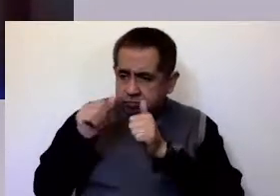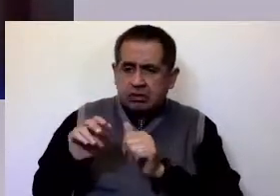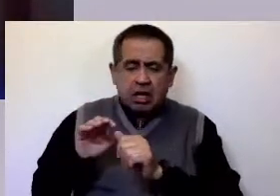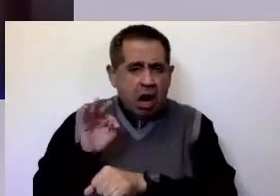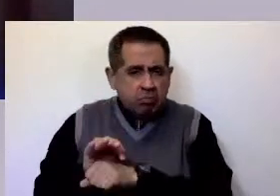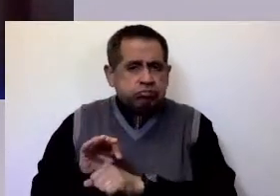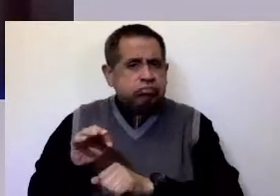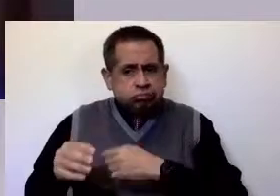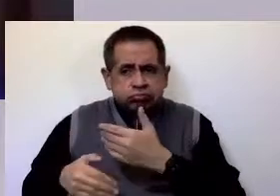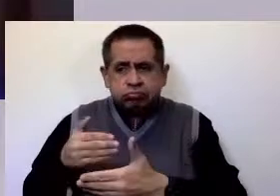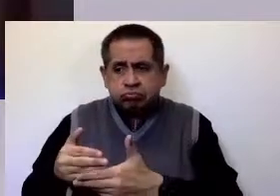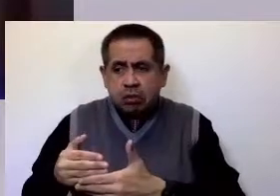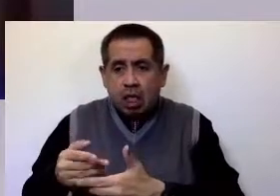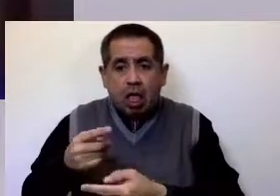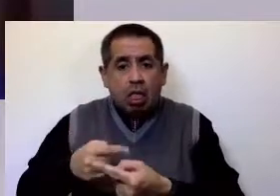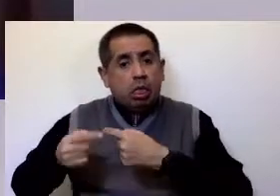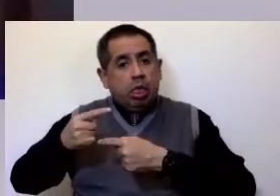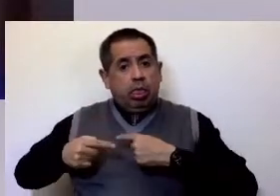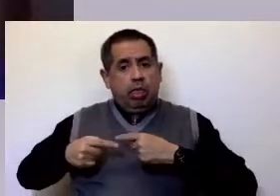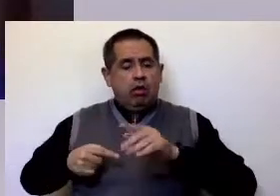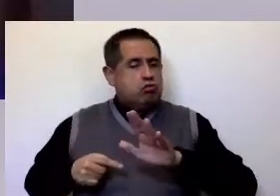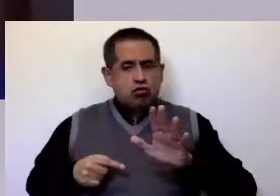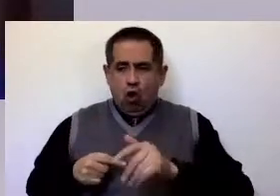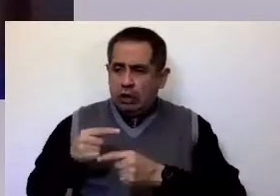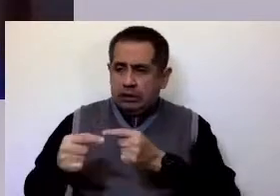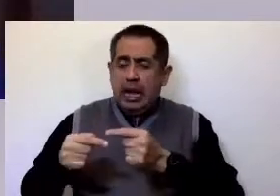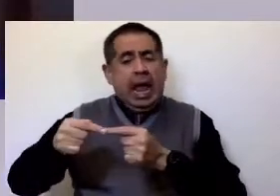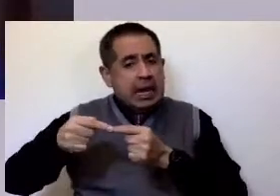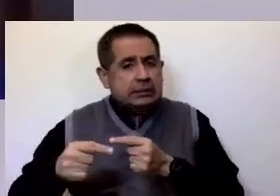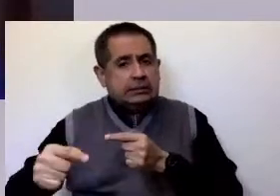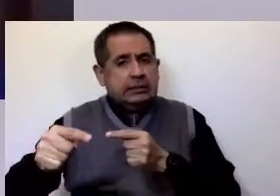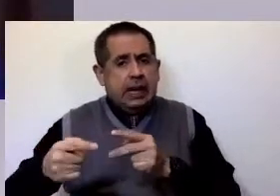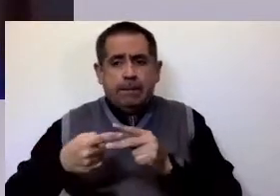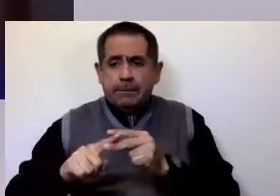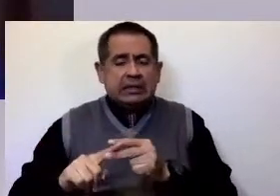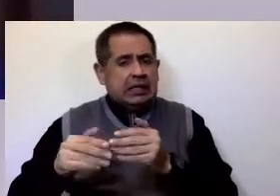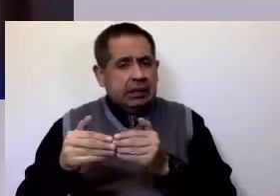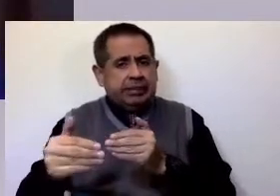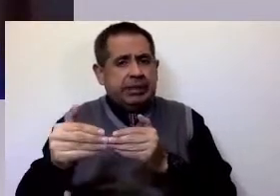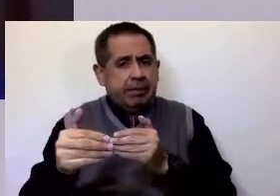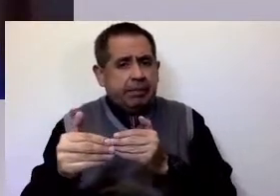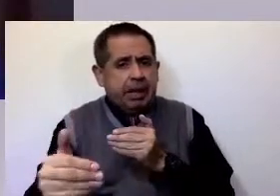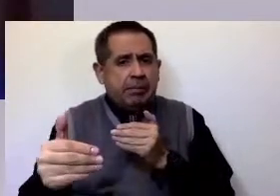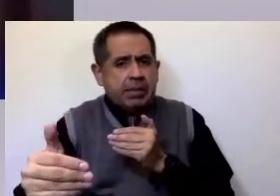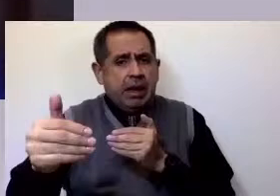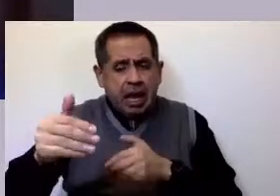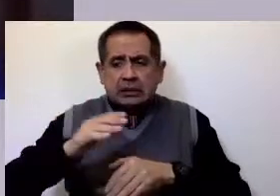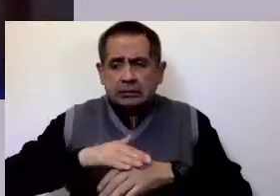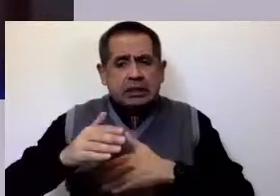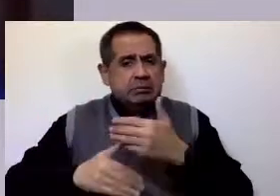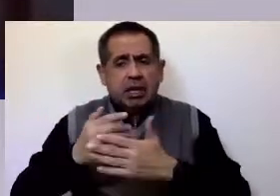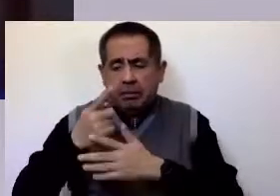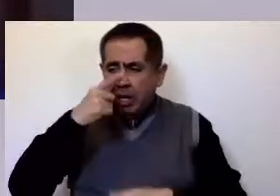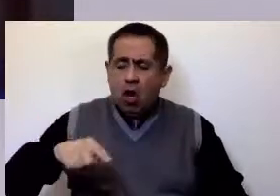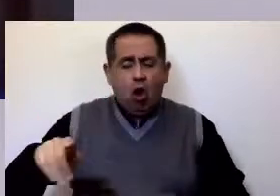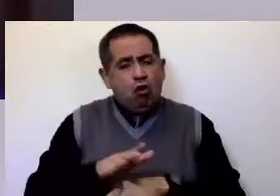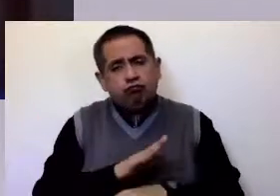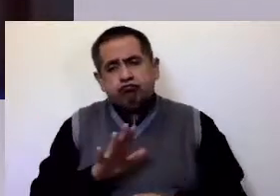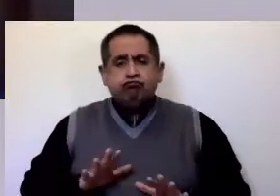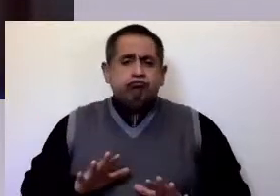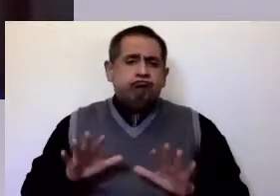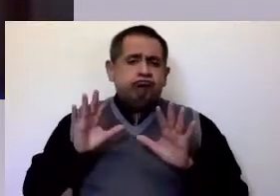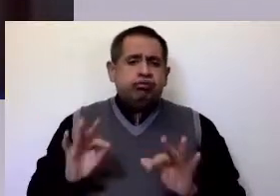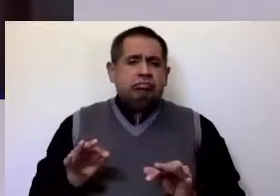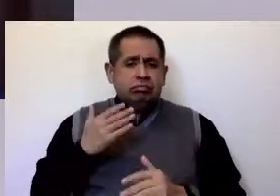constituyen el nuevo estándar mínimo a partir del cual debe seguirse avanzando hacia la satisfacción plena de tales derechos